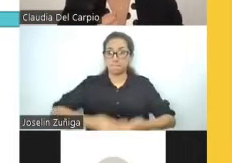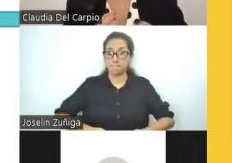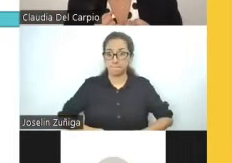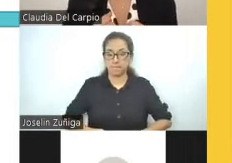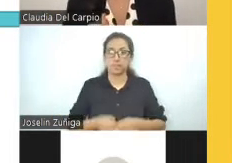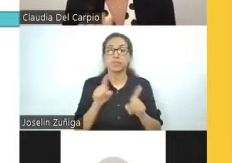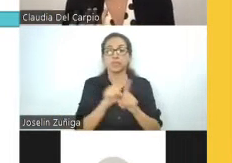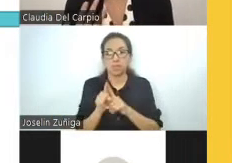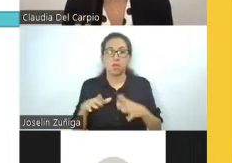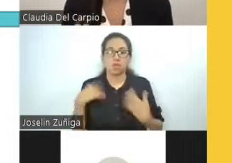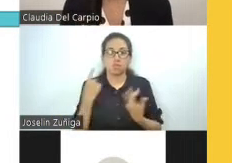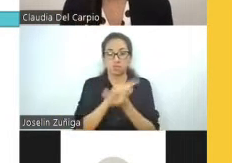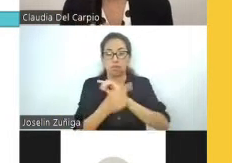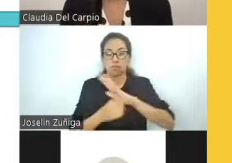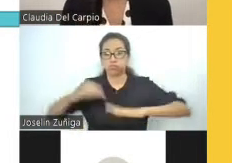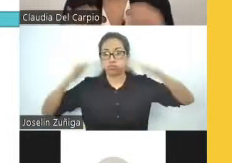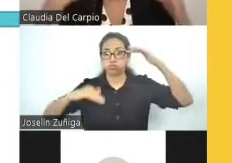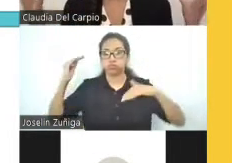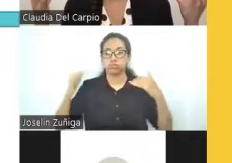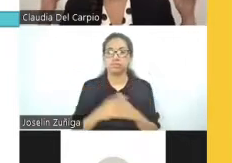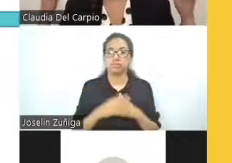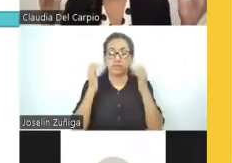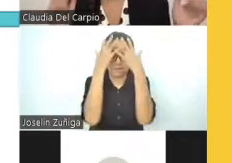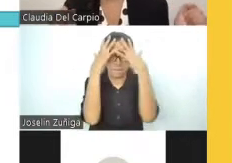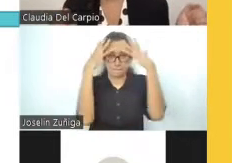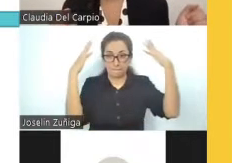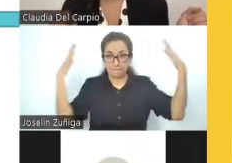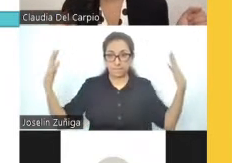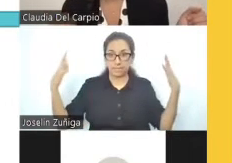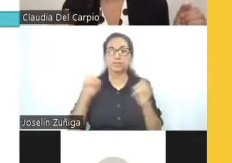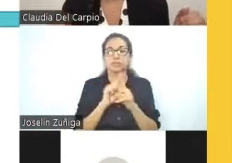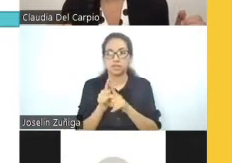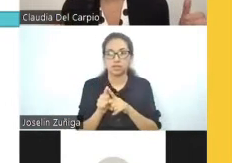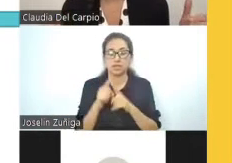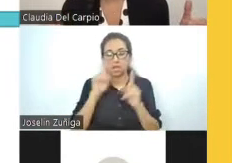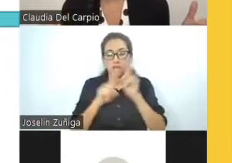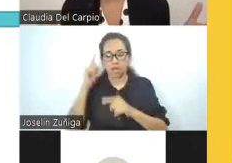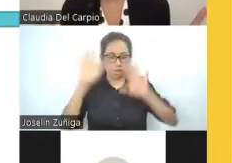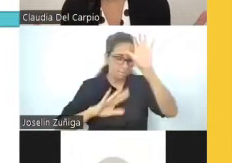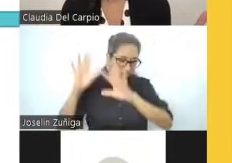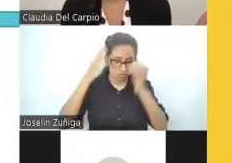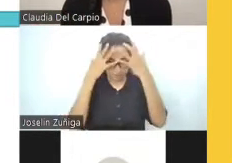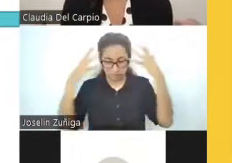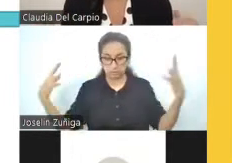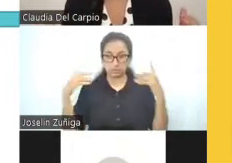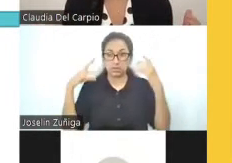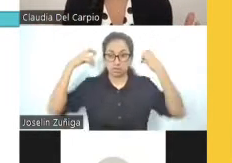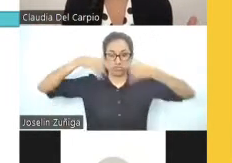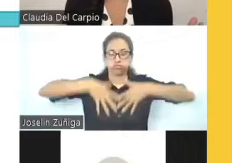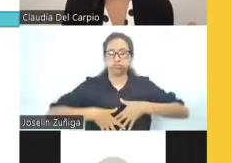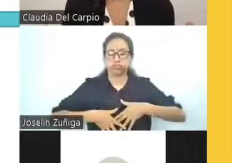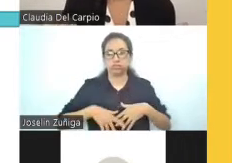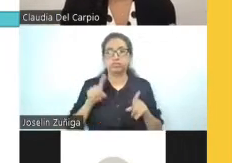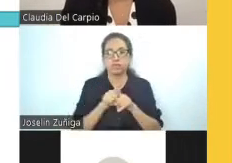se pueden alterar por altos grados de estrés. El estrés tiene un impacto a nivel de la producción de hormonas sexuales, por lo